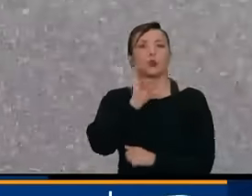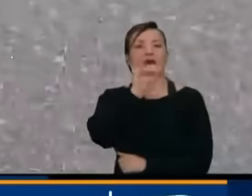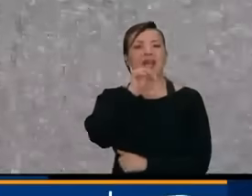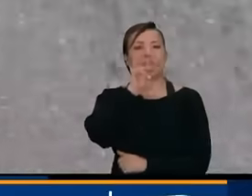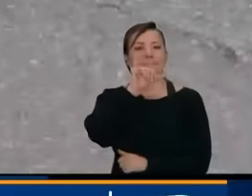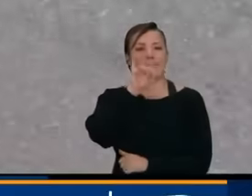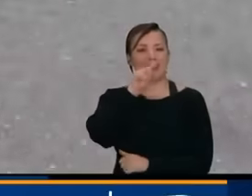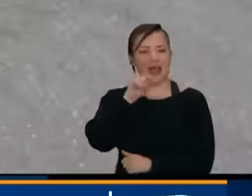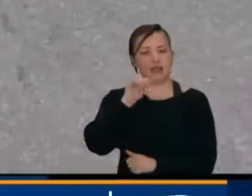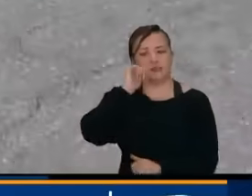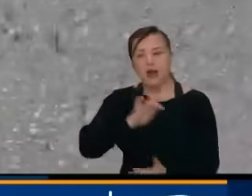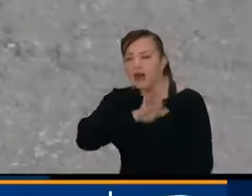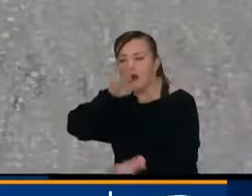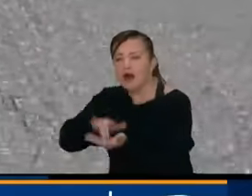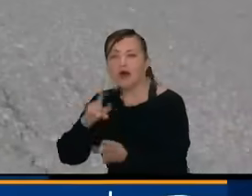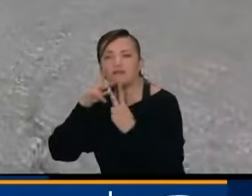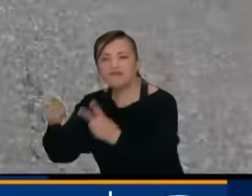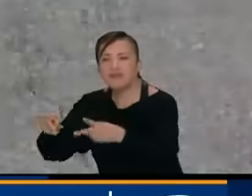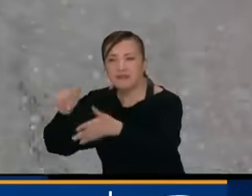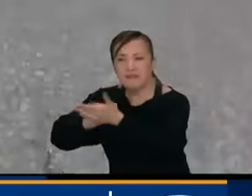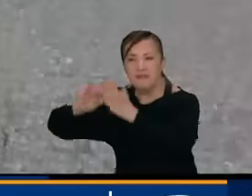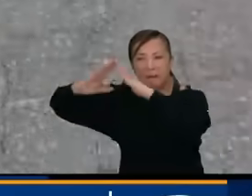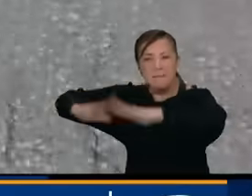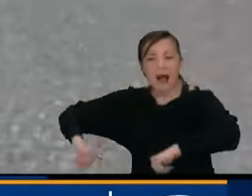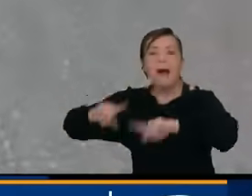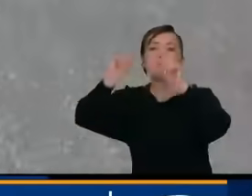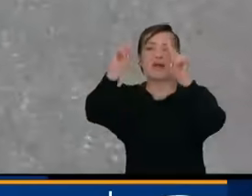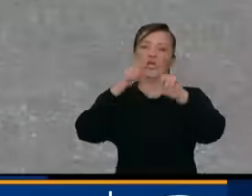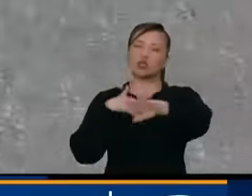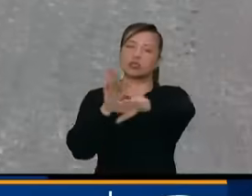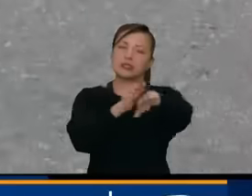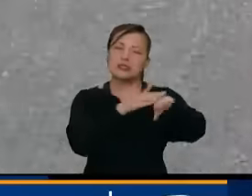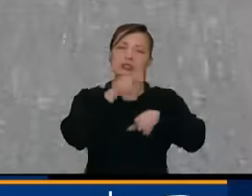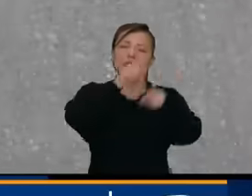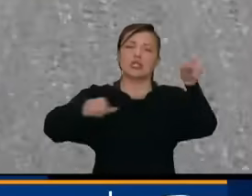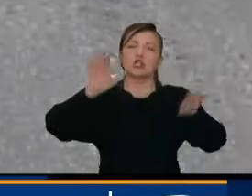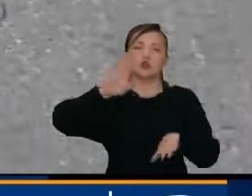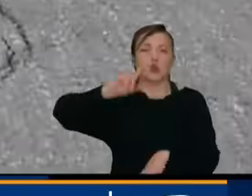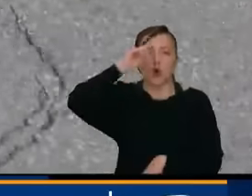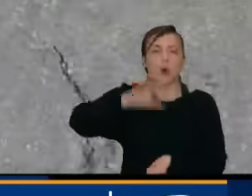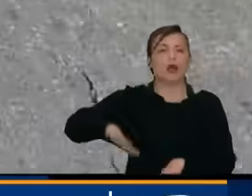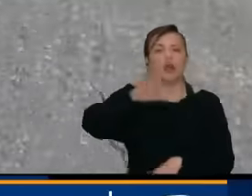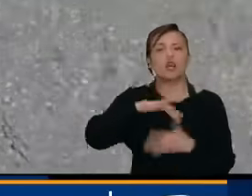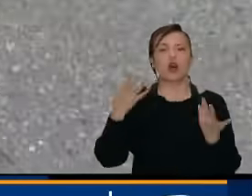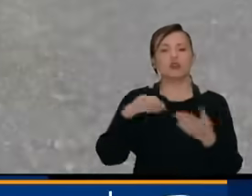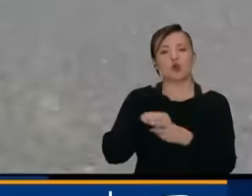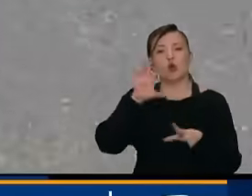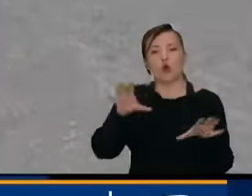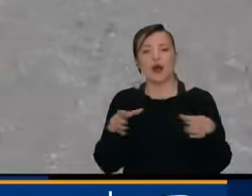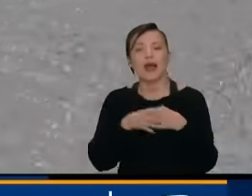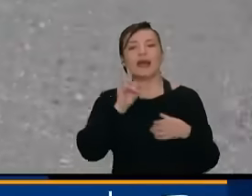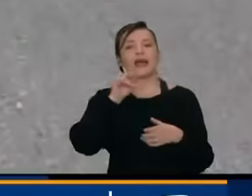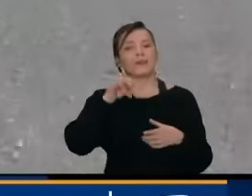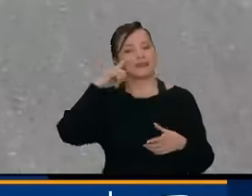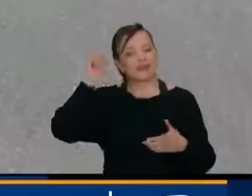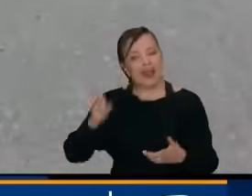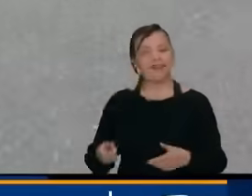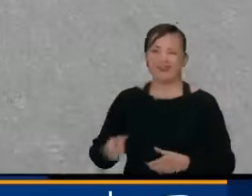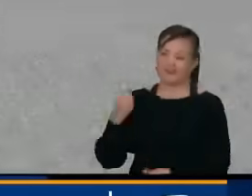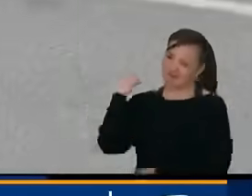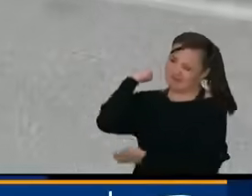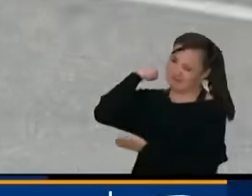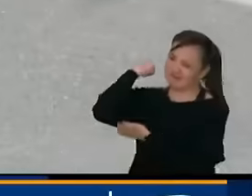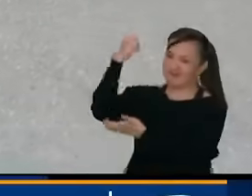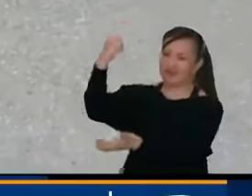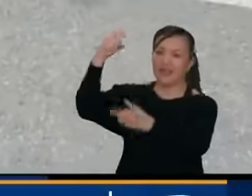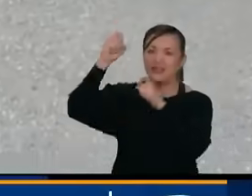presentó la situación. Pero invito al gobierno nacional a través del INVÍA a que ojalá hagamos una fuerte inversión para